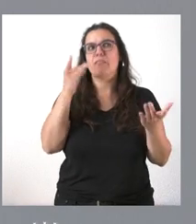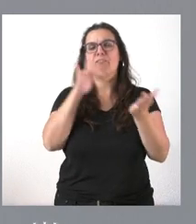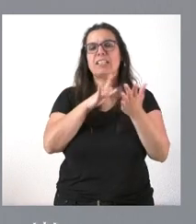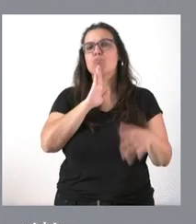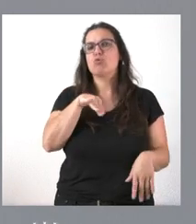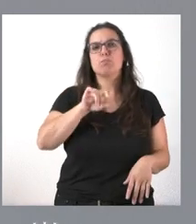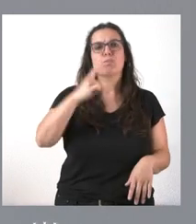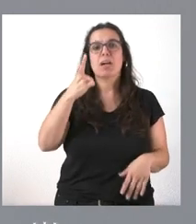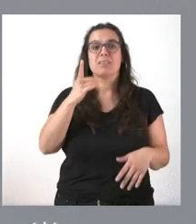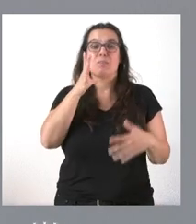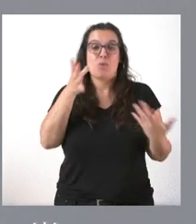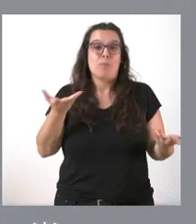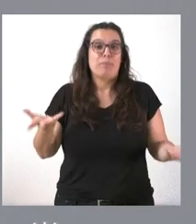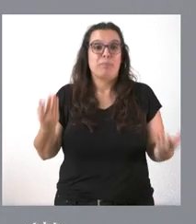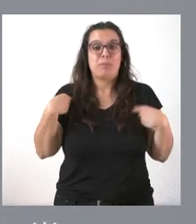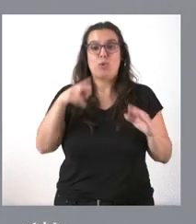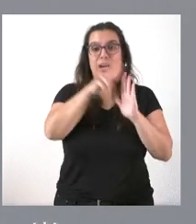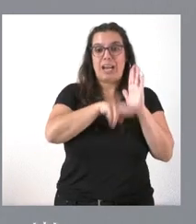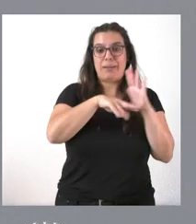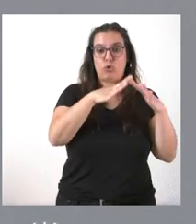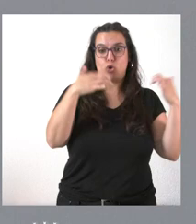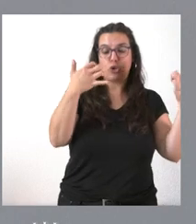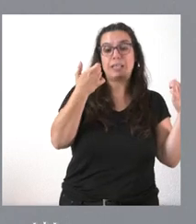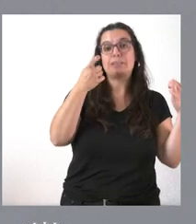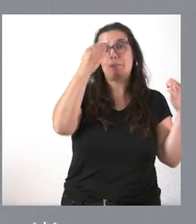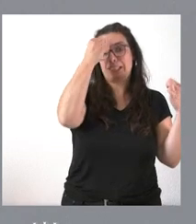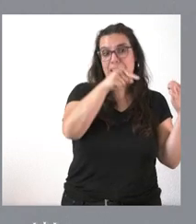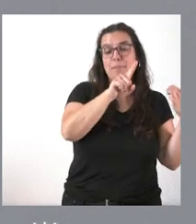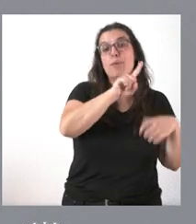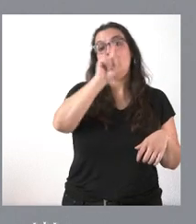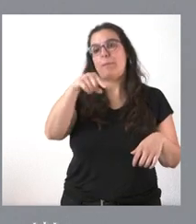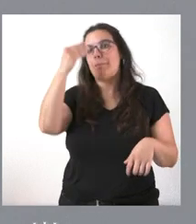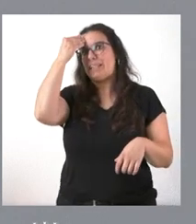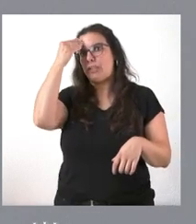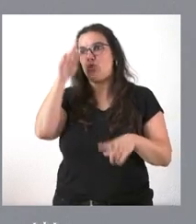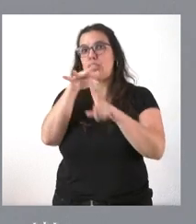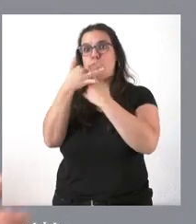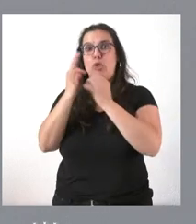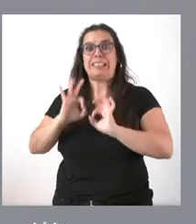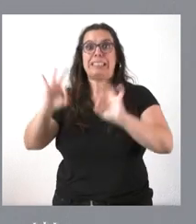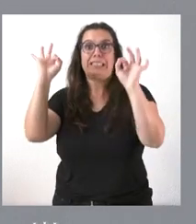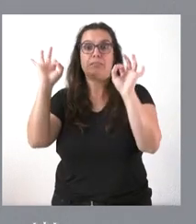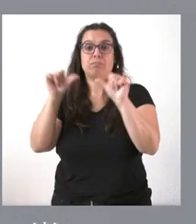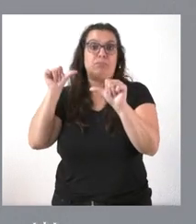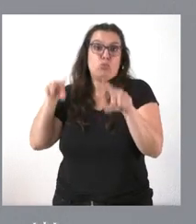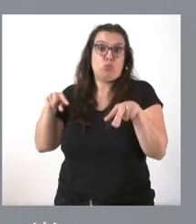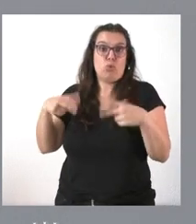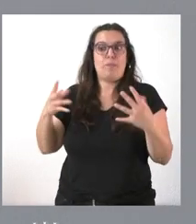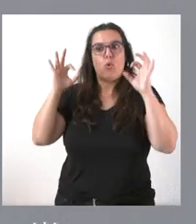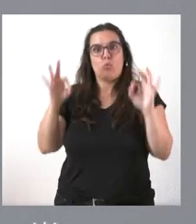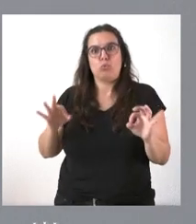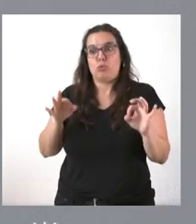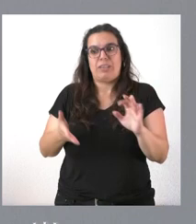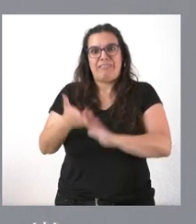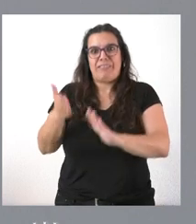en cuenta lo que el reglamento de las Cortes pero también considerando la singularidad que en otras ocasiones nos ha producido de que estamos